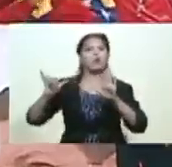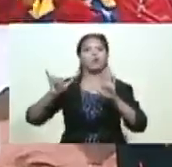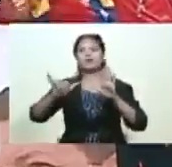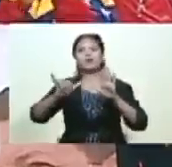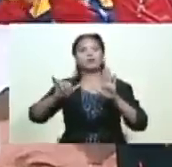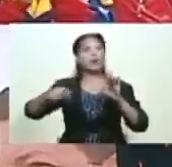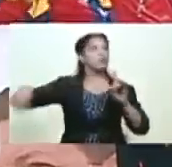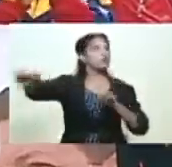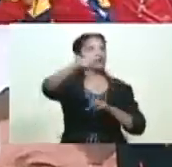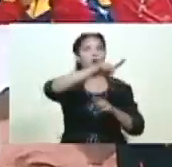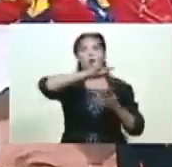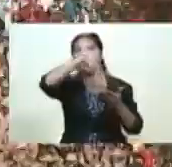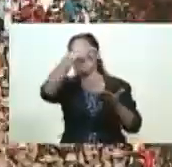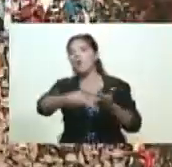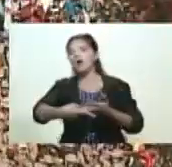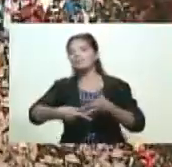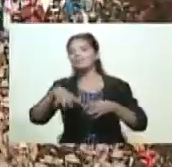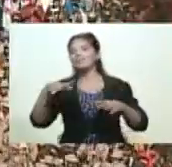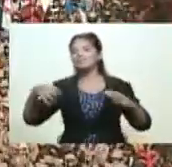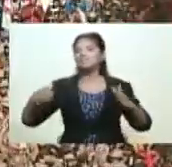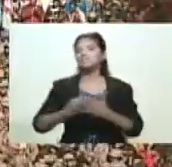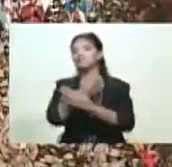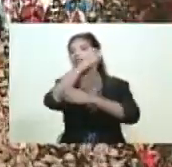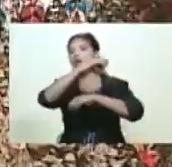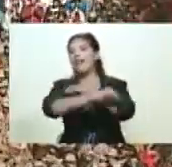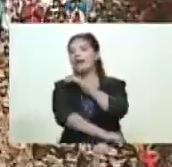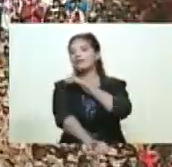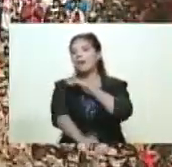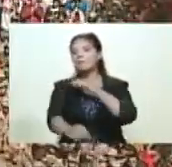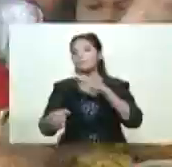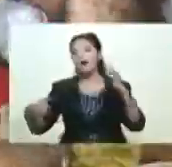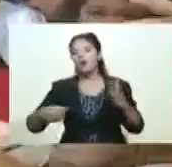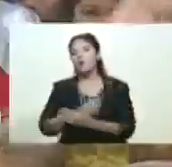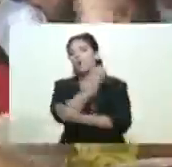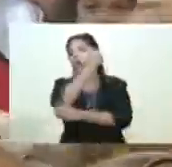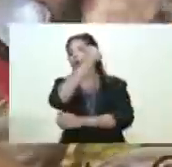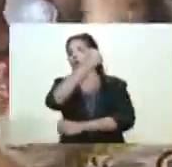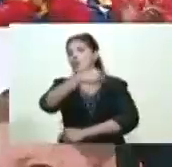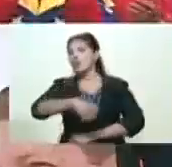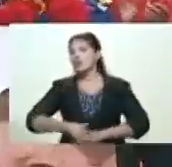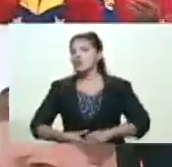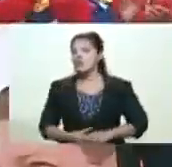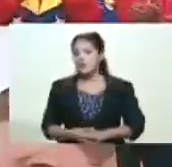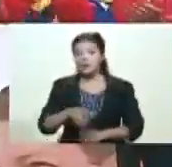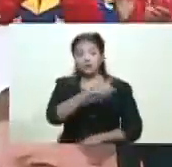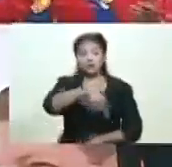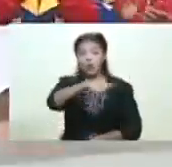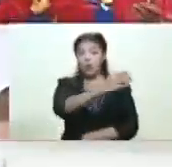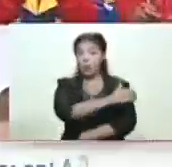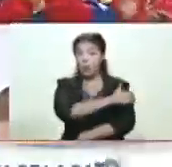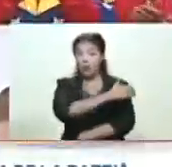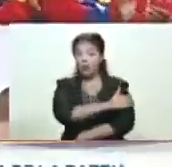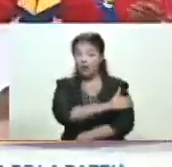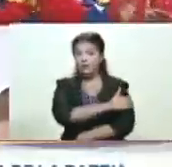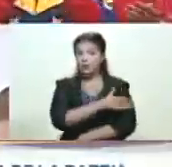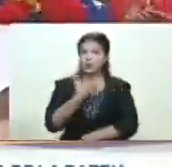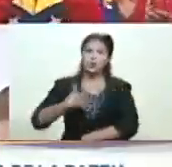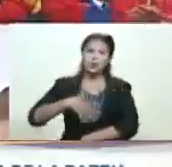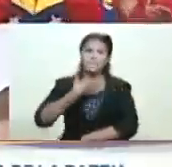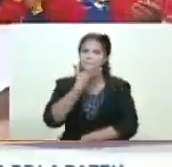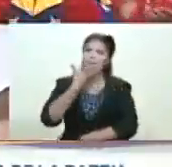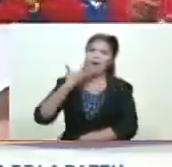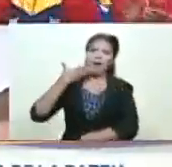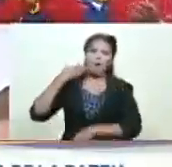Se cayeron las trampas, se cayeron con los kilos, se cayó la oligarquía. Fue la jugada